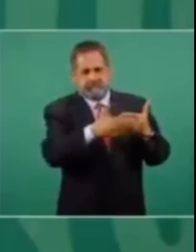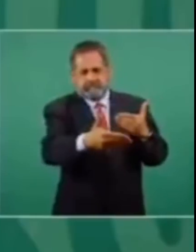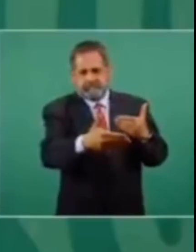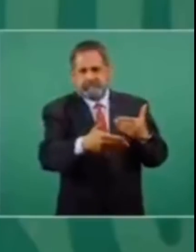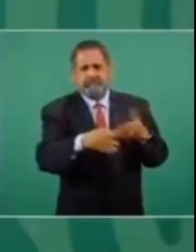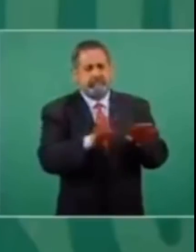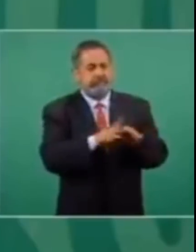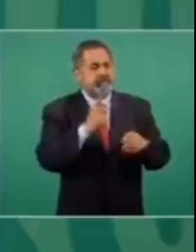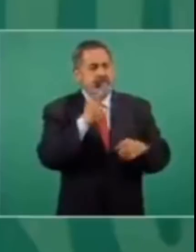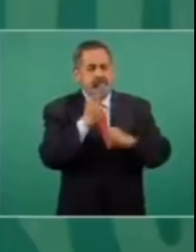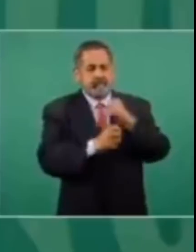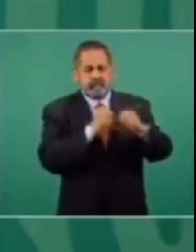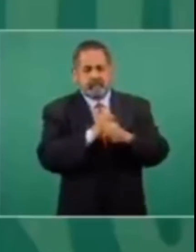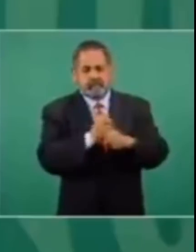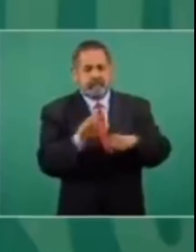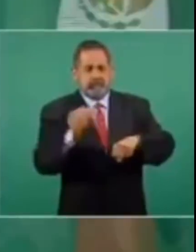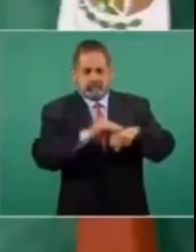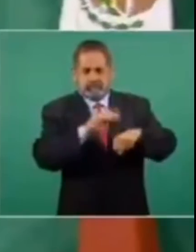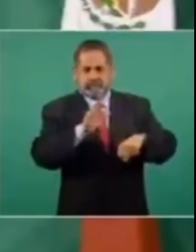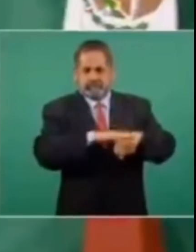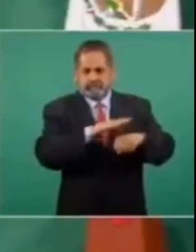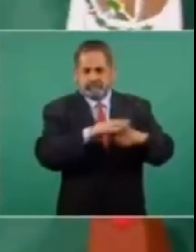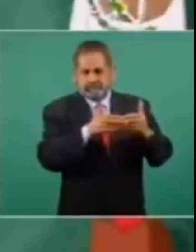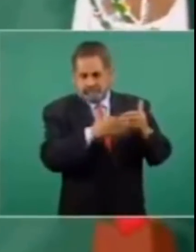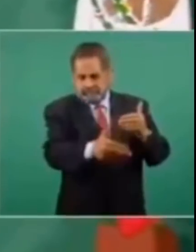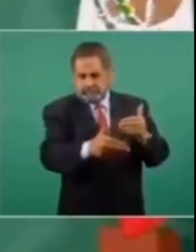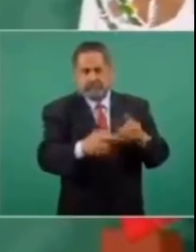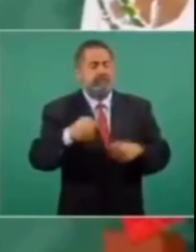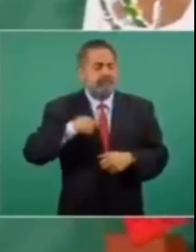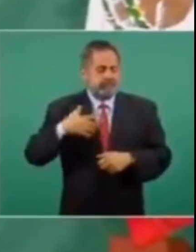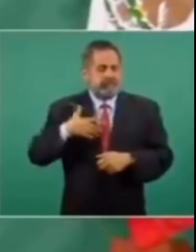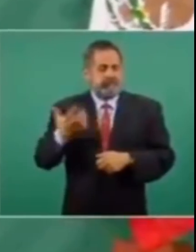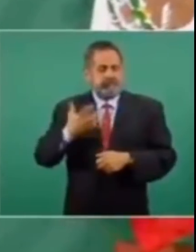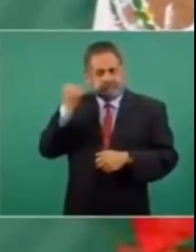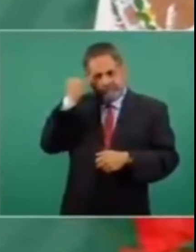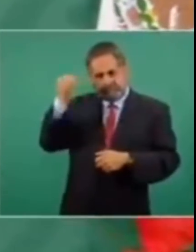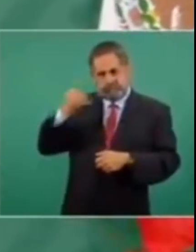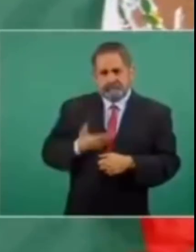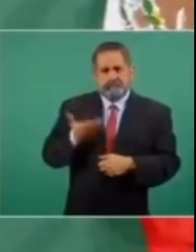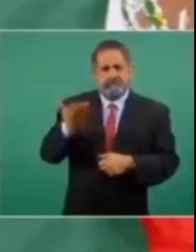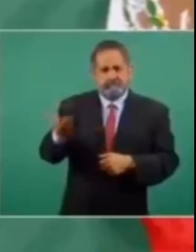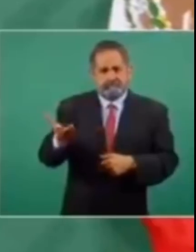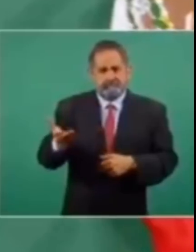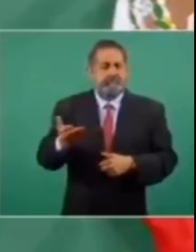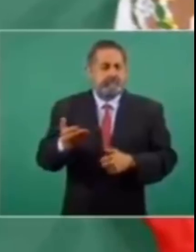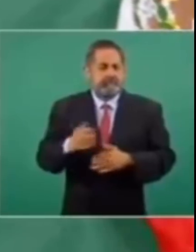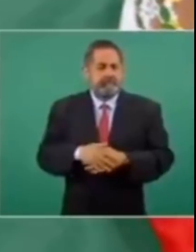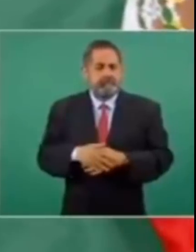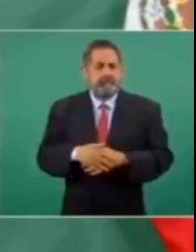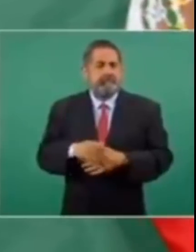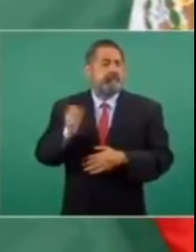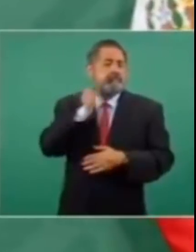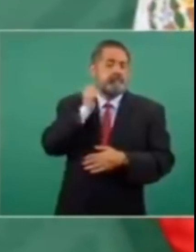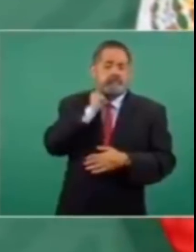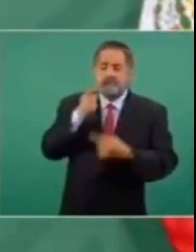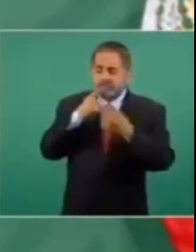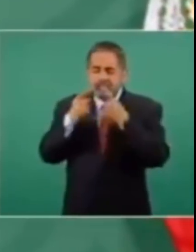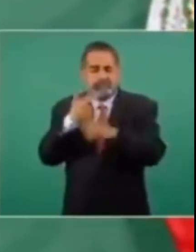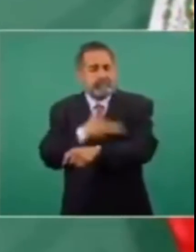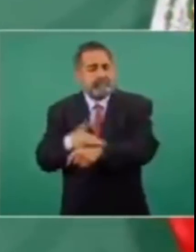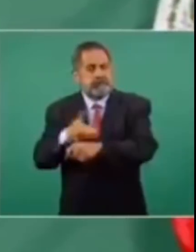dos años eso éste se llevó a cabo en el senado